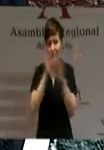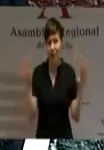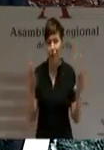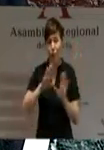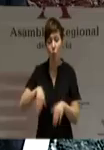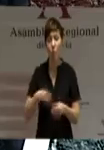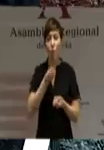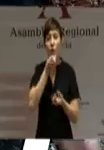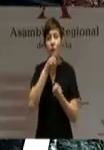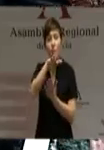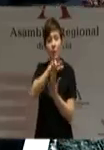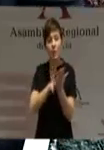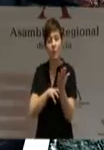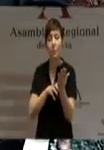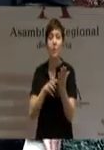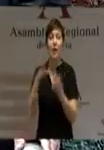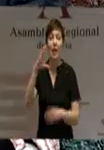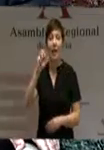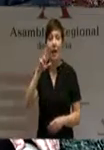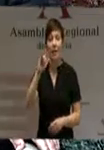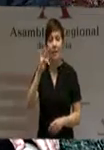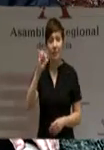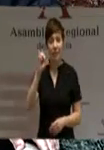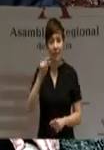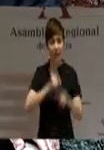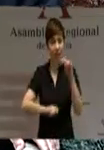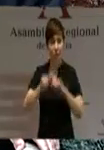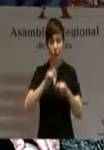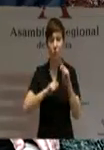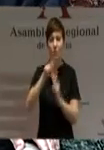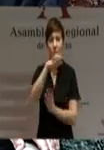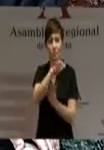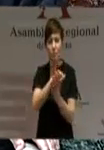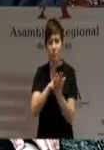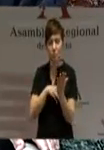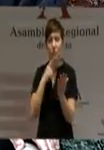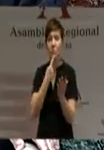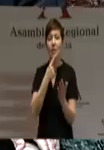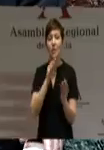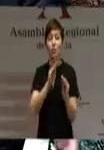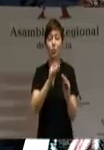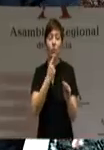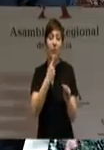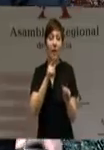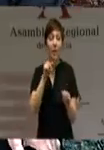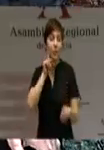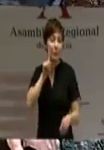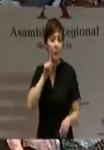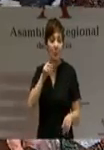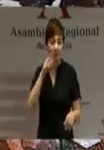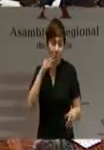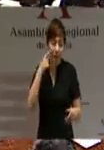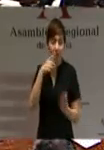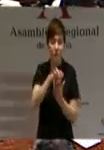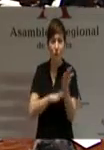de Cáritas, organización, según el señor Montoro, provocadora y mentirosa. ¿Cómo piensa abordar un